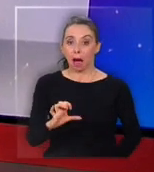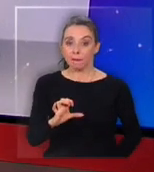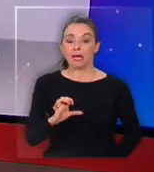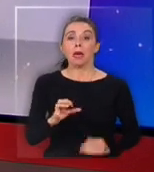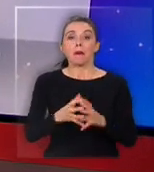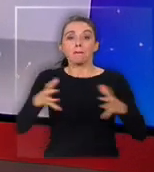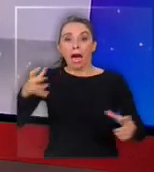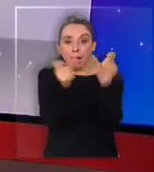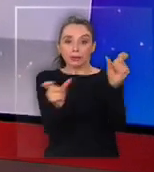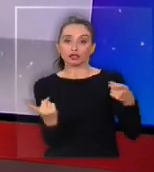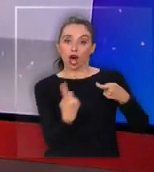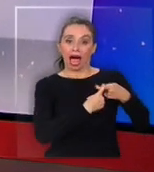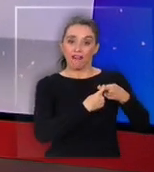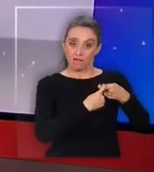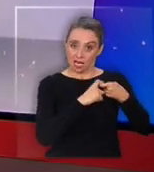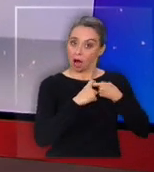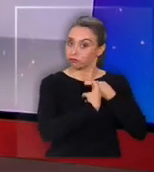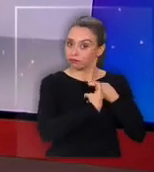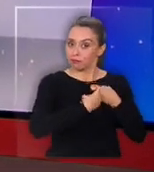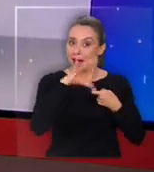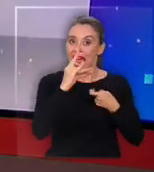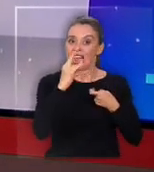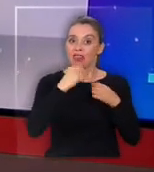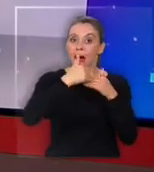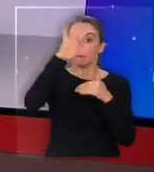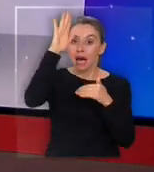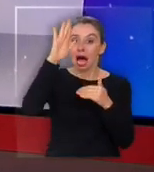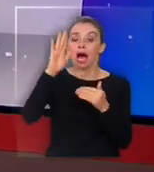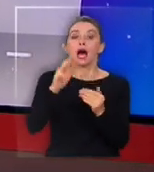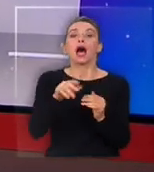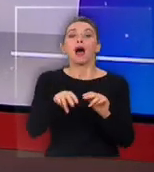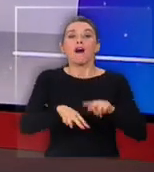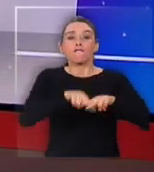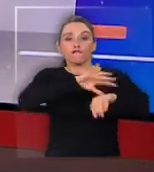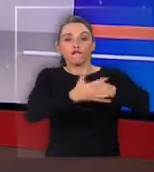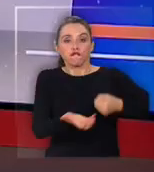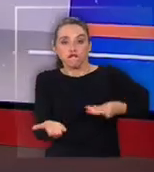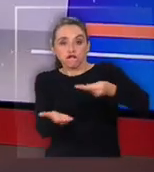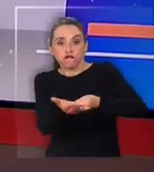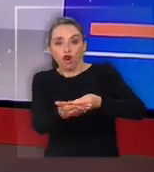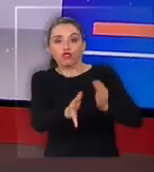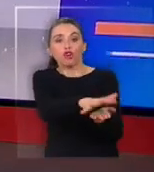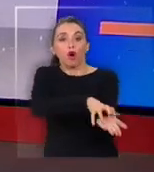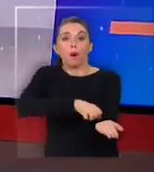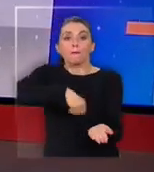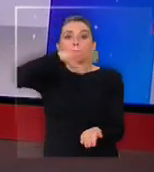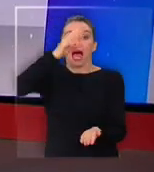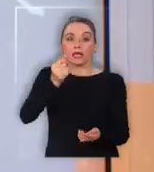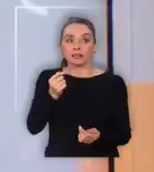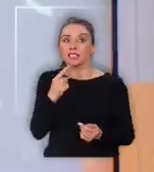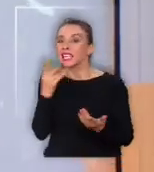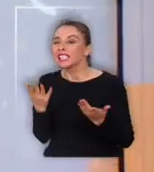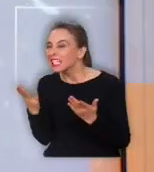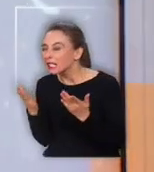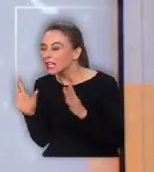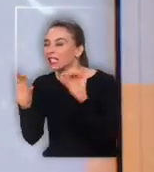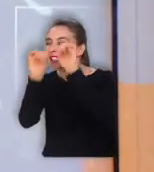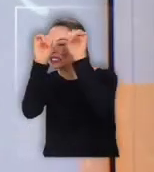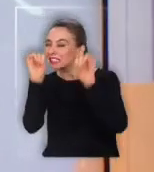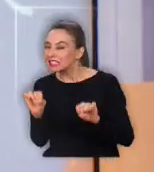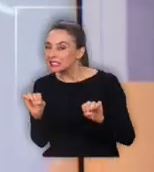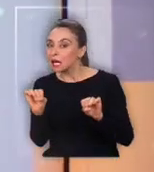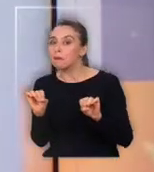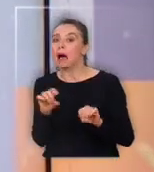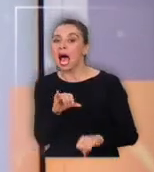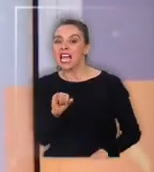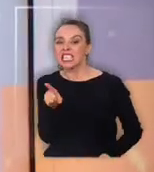mayor cantidad de gente, de usuarios de mayor edad, sacan más dinero de este Fondo de Compensación Solidario. El sistema CNT, o sea, es un solidario sistema común entre